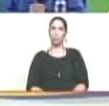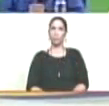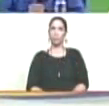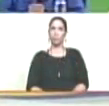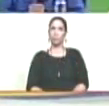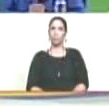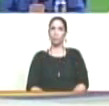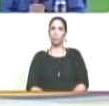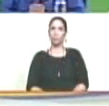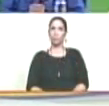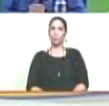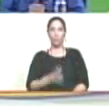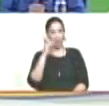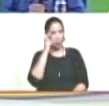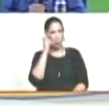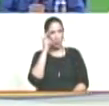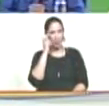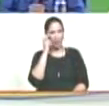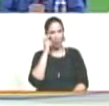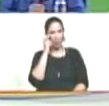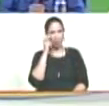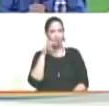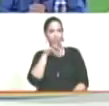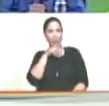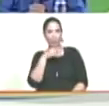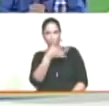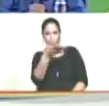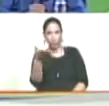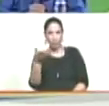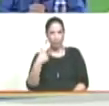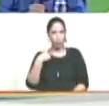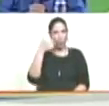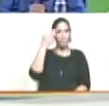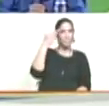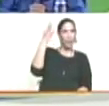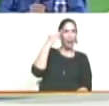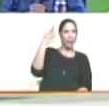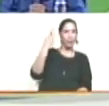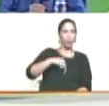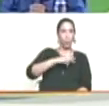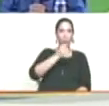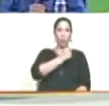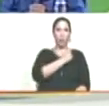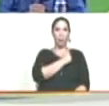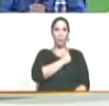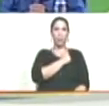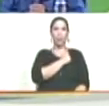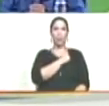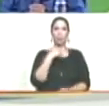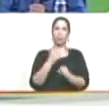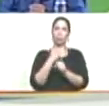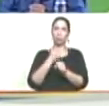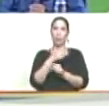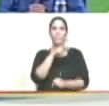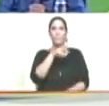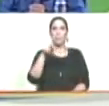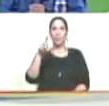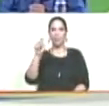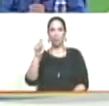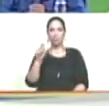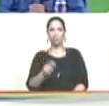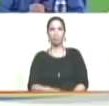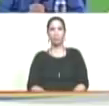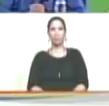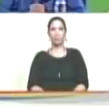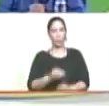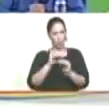cuando yo los escuchaba hablar a ustedes, me imaginaba a nuestros camaradas de la clase obrera, de los CPT. Vamos